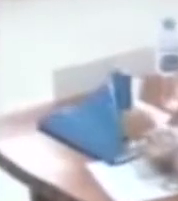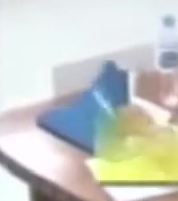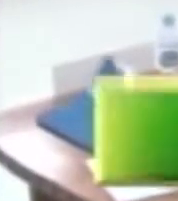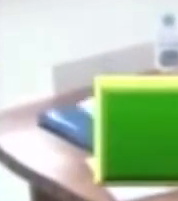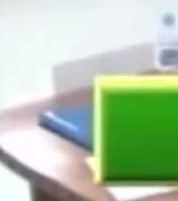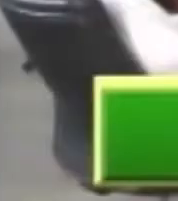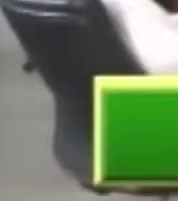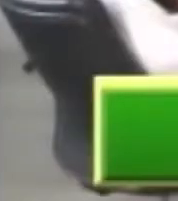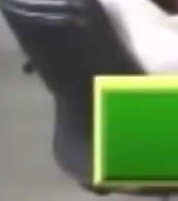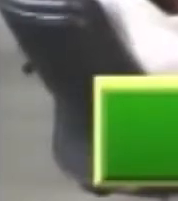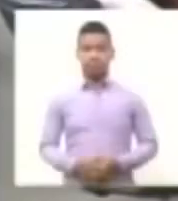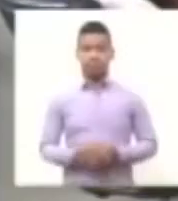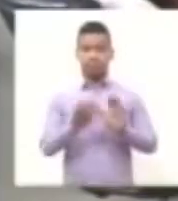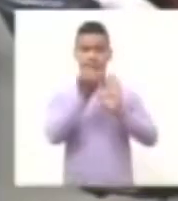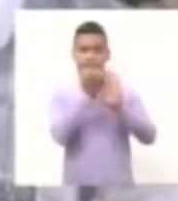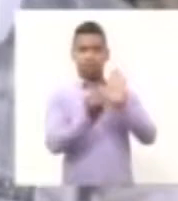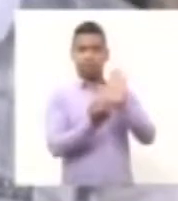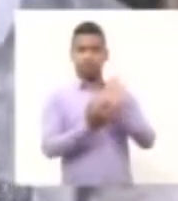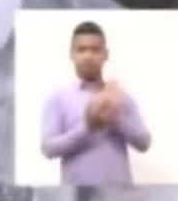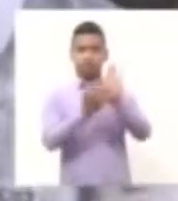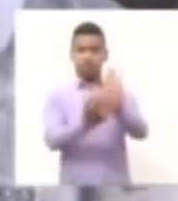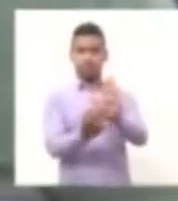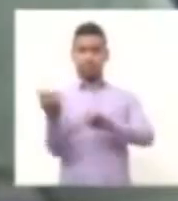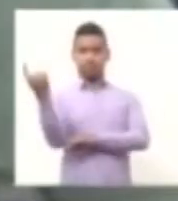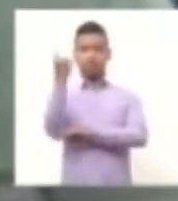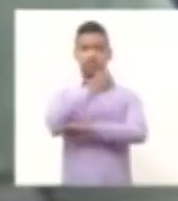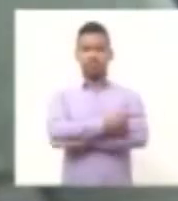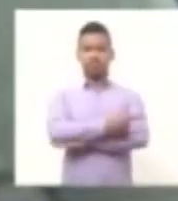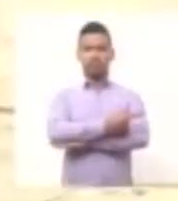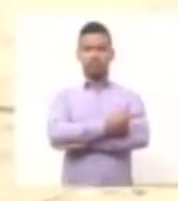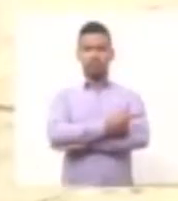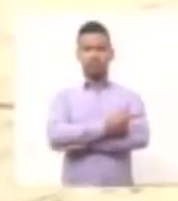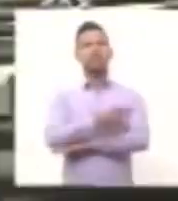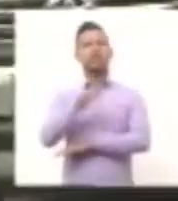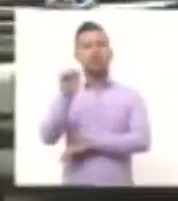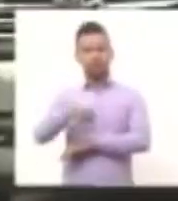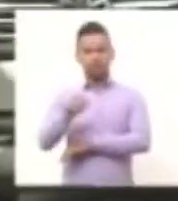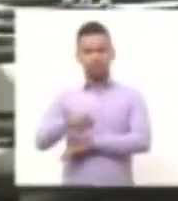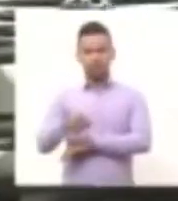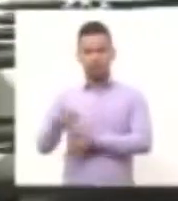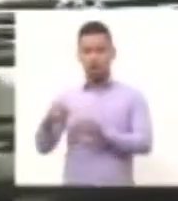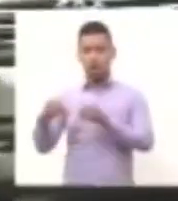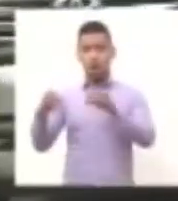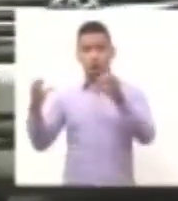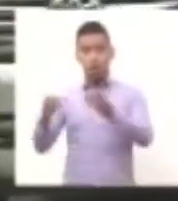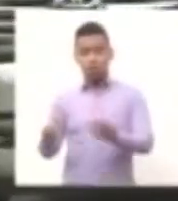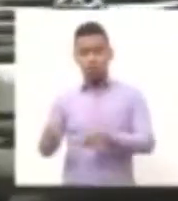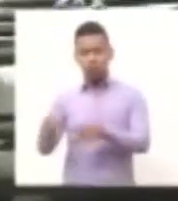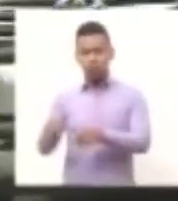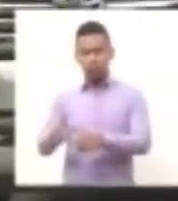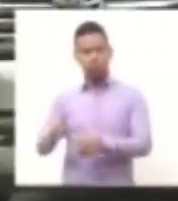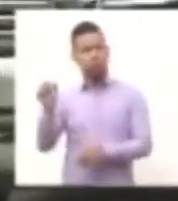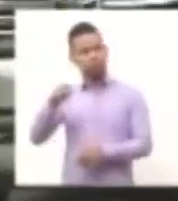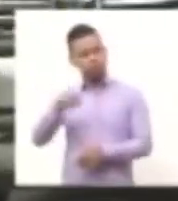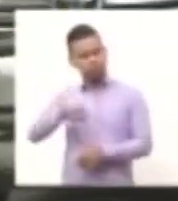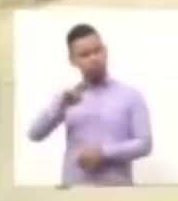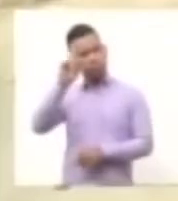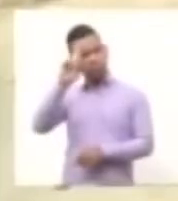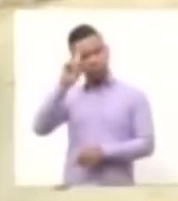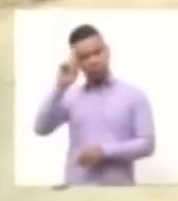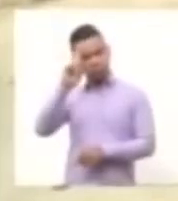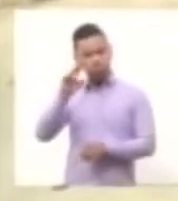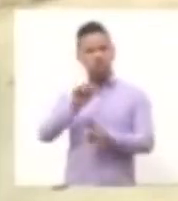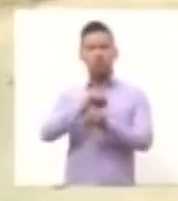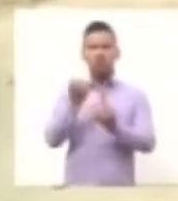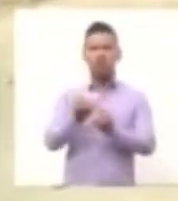Esta es nuestra imagen del día. Razón tiene el Consejo de Barranquilla cuando considera que la inversión social es el mejor recurso